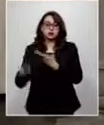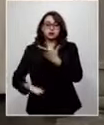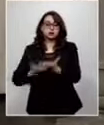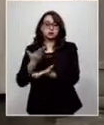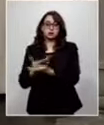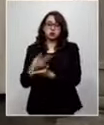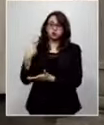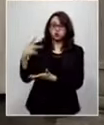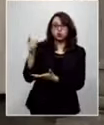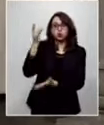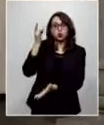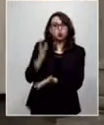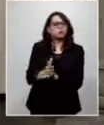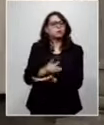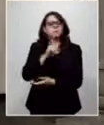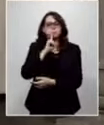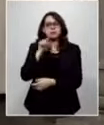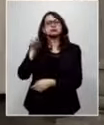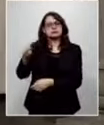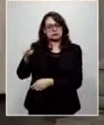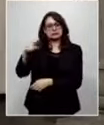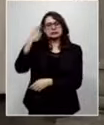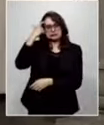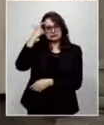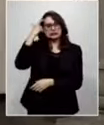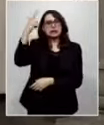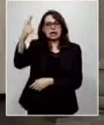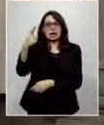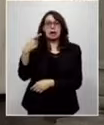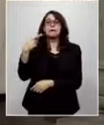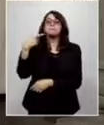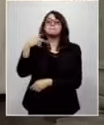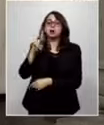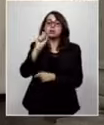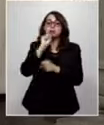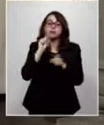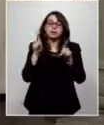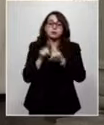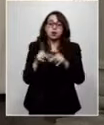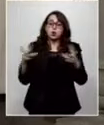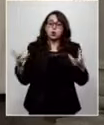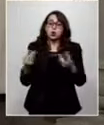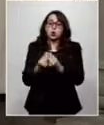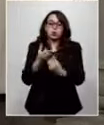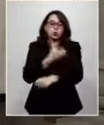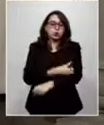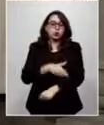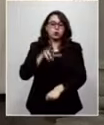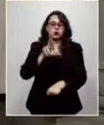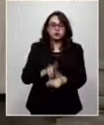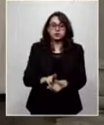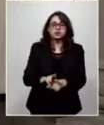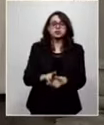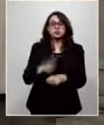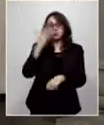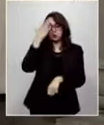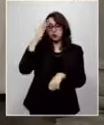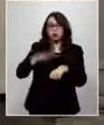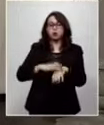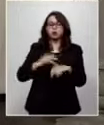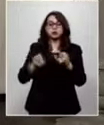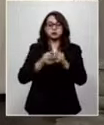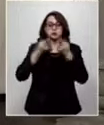este programa, sino que el titular del Poder Ejecutivo y la coordinación de la memoria histórica y cultural de México han